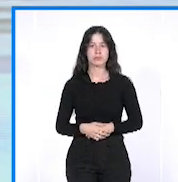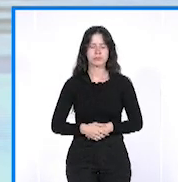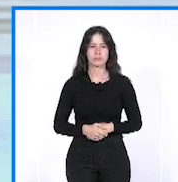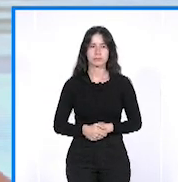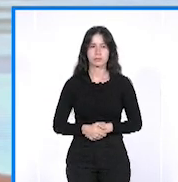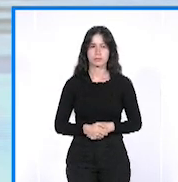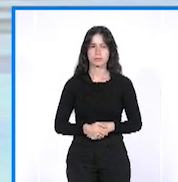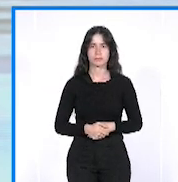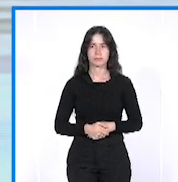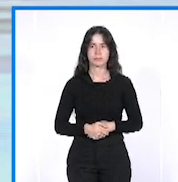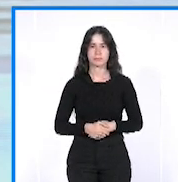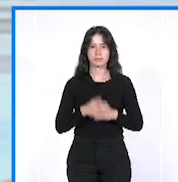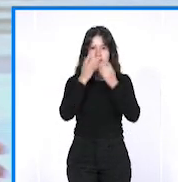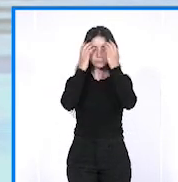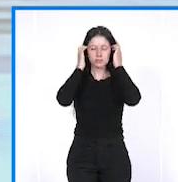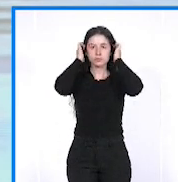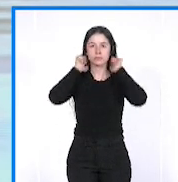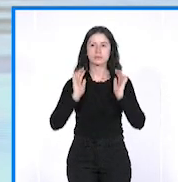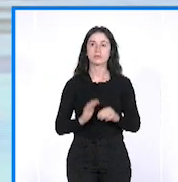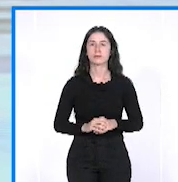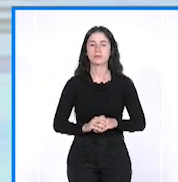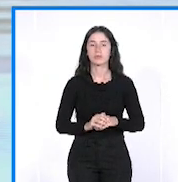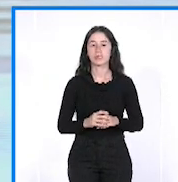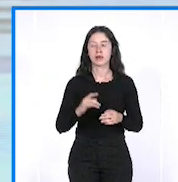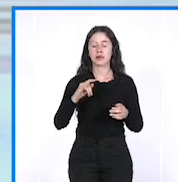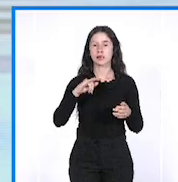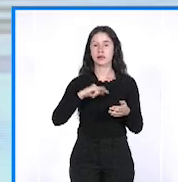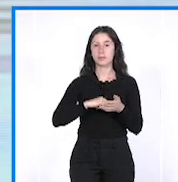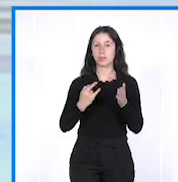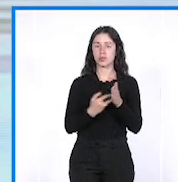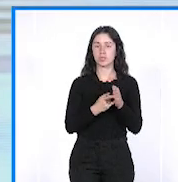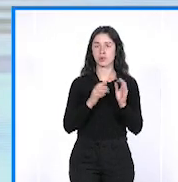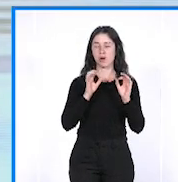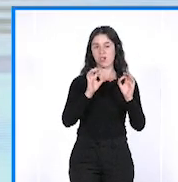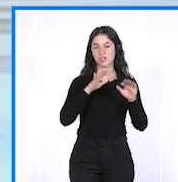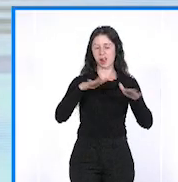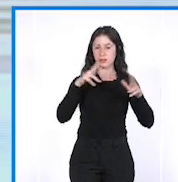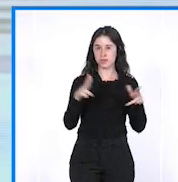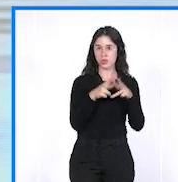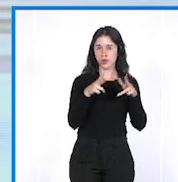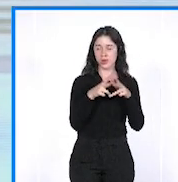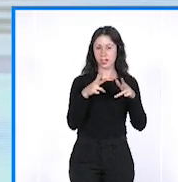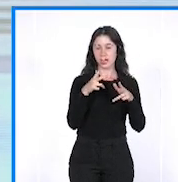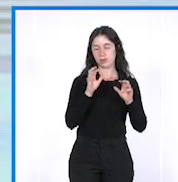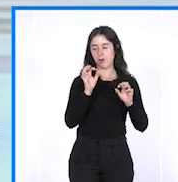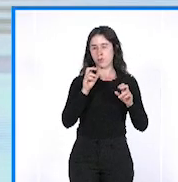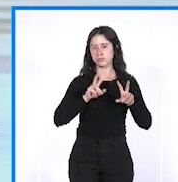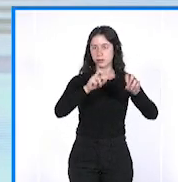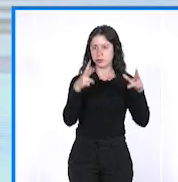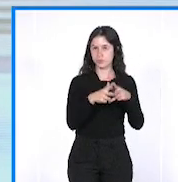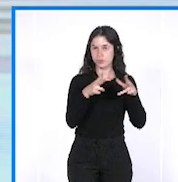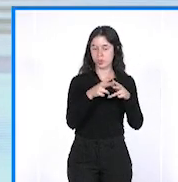resultados un la evaluación de un proyecto de acción social no de de innovación social como este